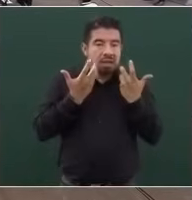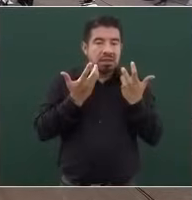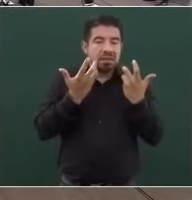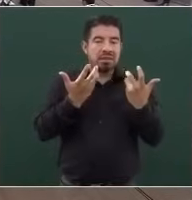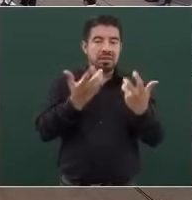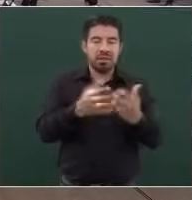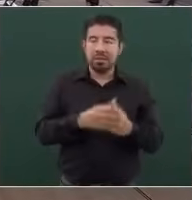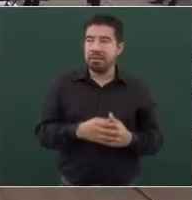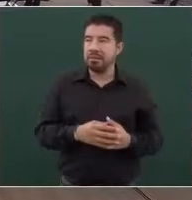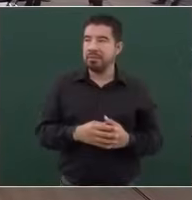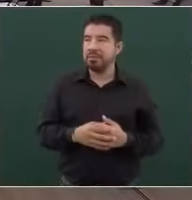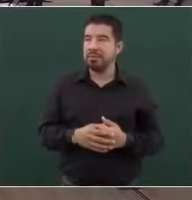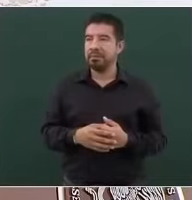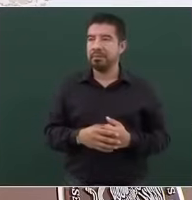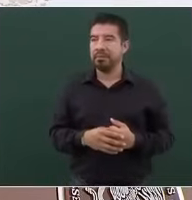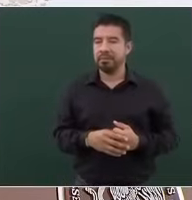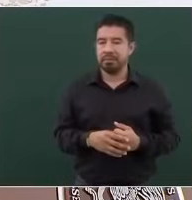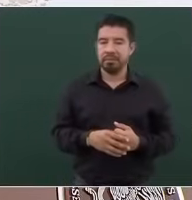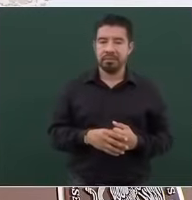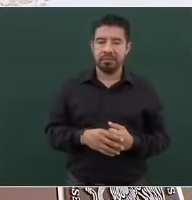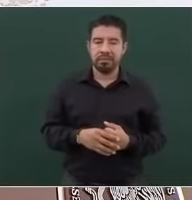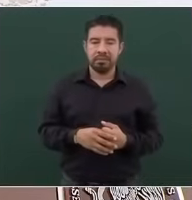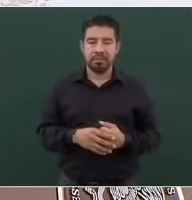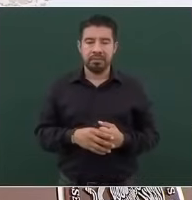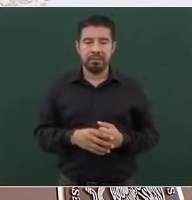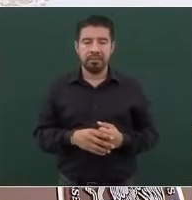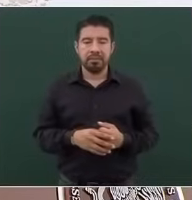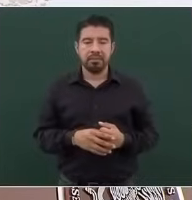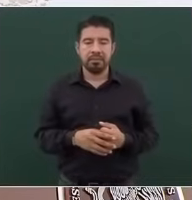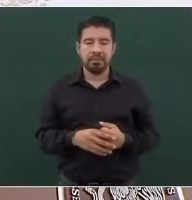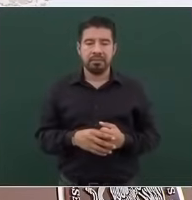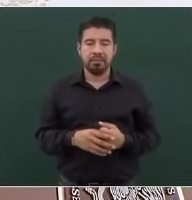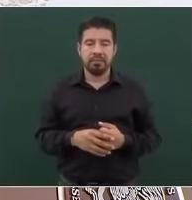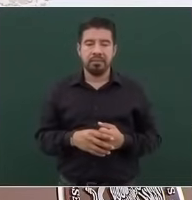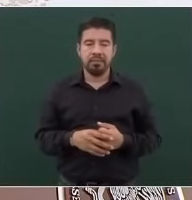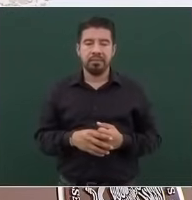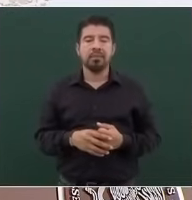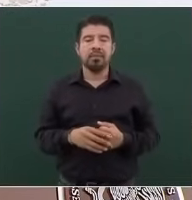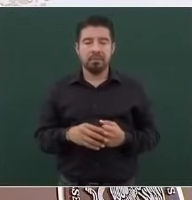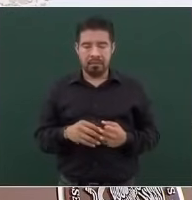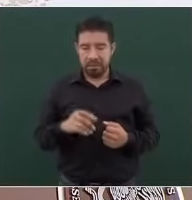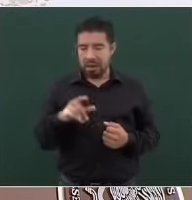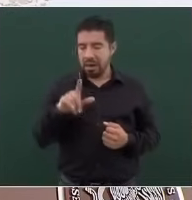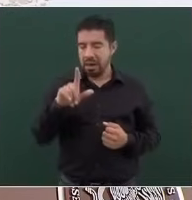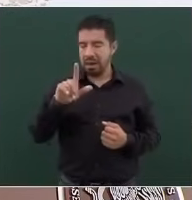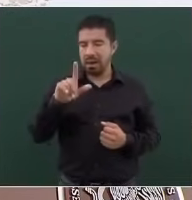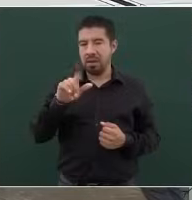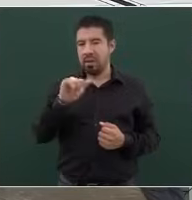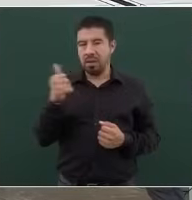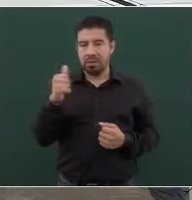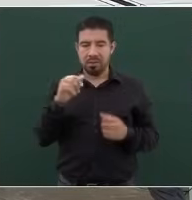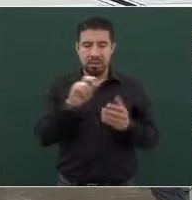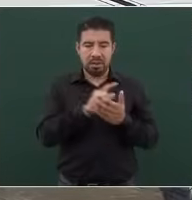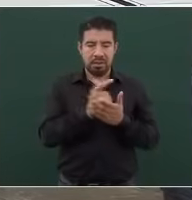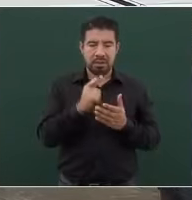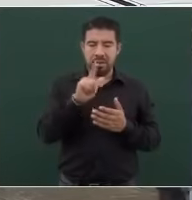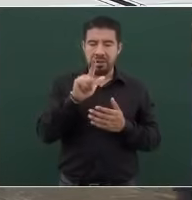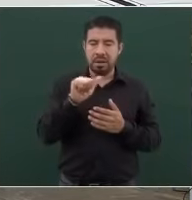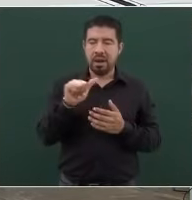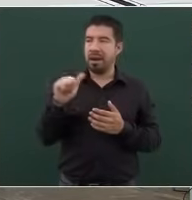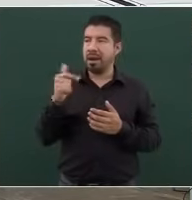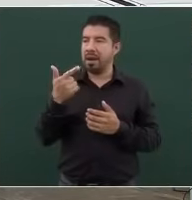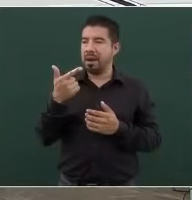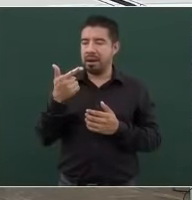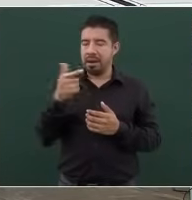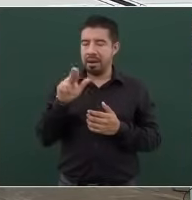Ébano. La guerra del fútbol sobre Centroamérica. La guerra del fútbol sobre Centroamérica, sí. Imperio sobre Altaurce.